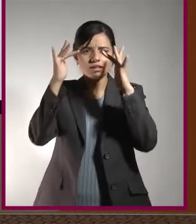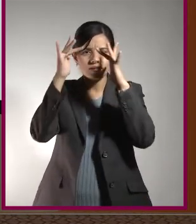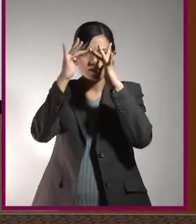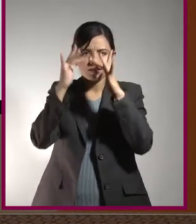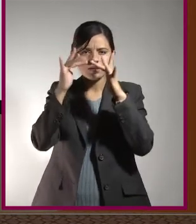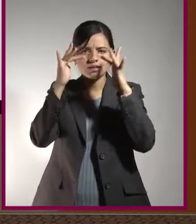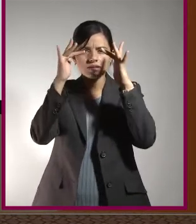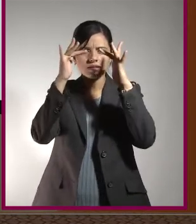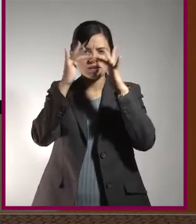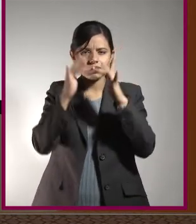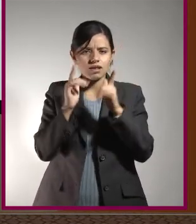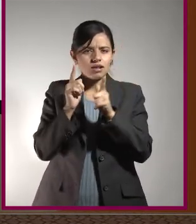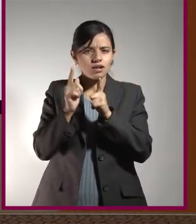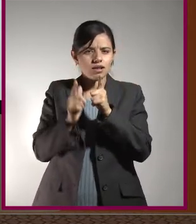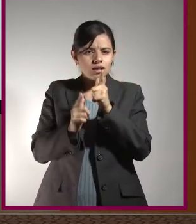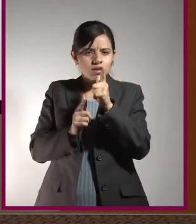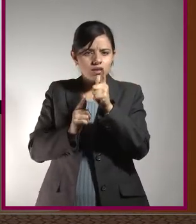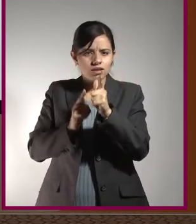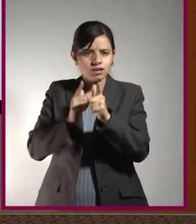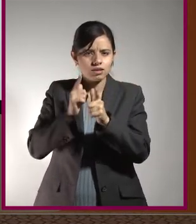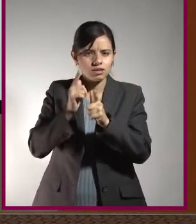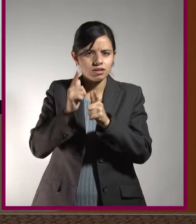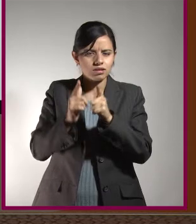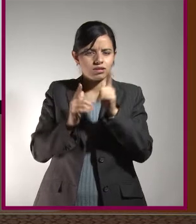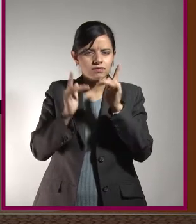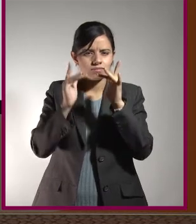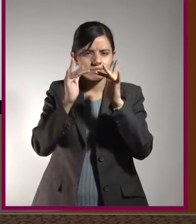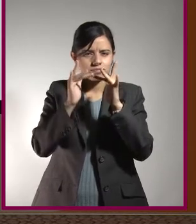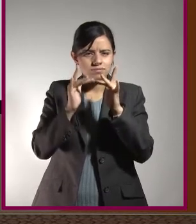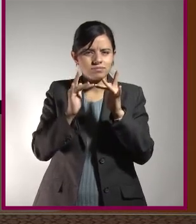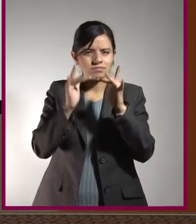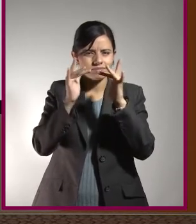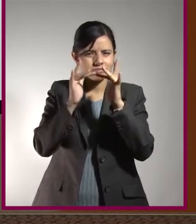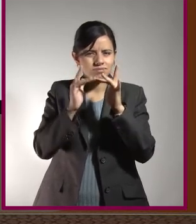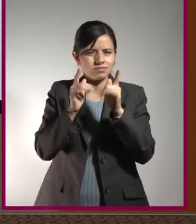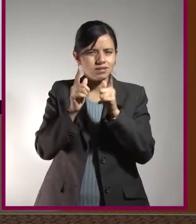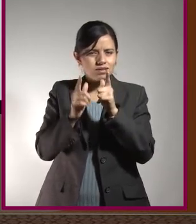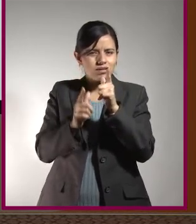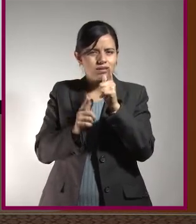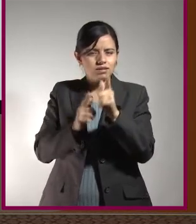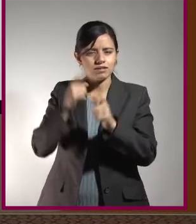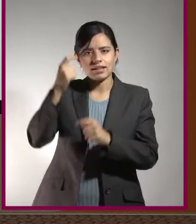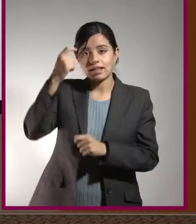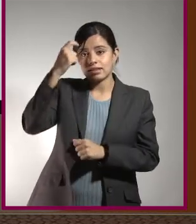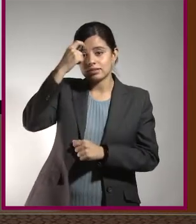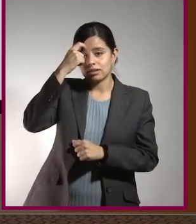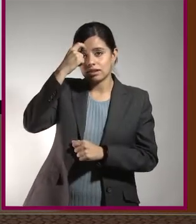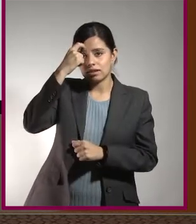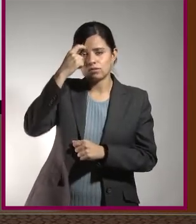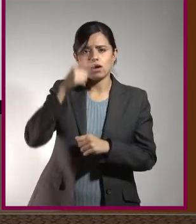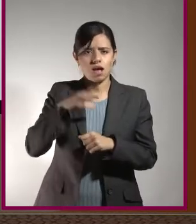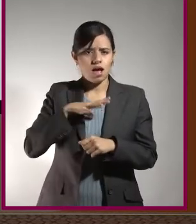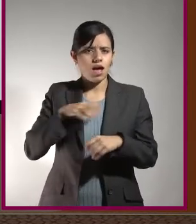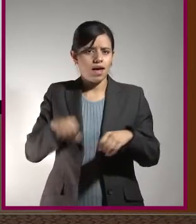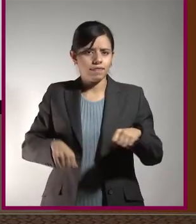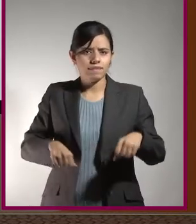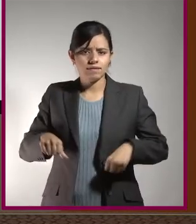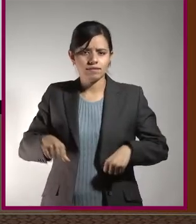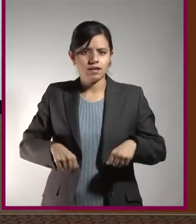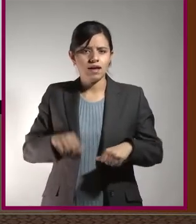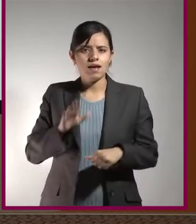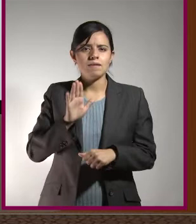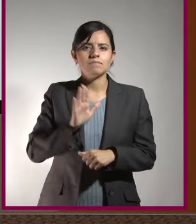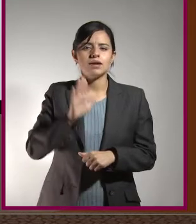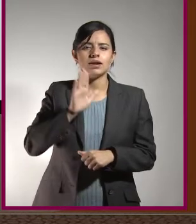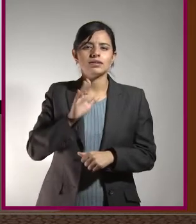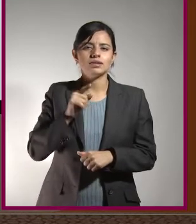se hace cada vez más lento la actividad cerebral hasta que entramos en el sueño profundo de ondas lentas, donde nuestro cerebro está en un tipo de actividad que es